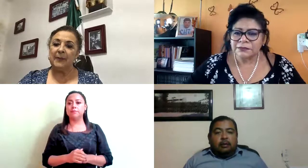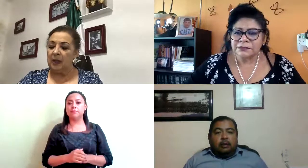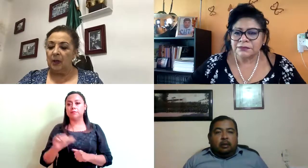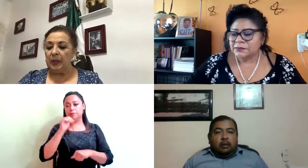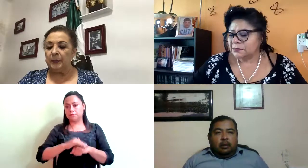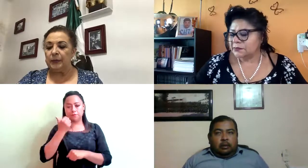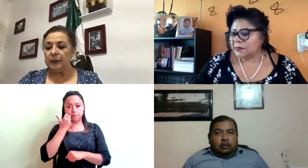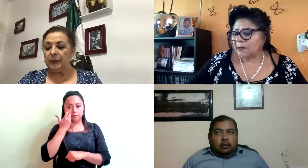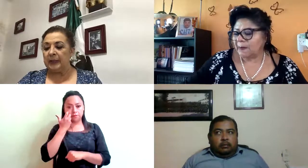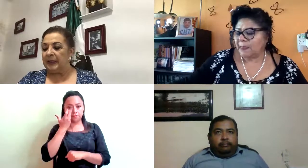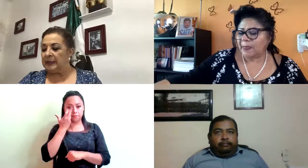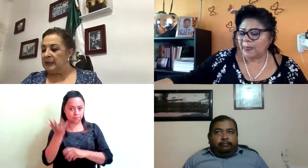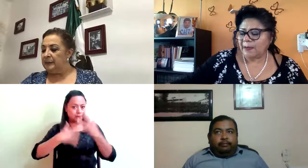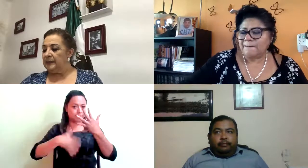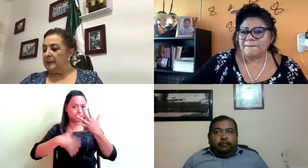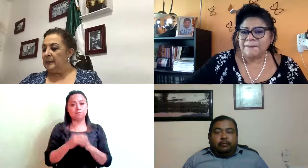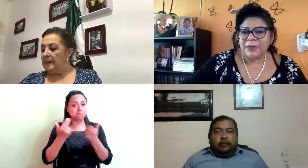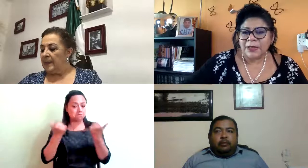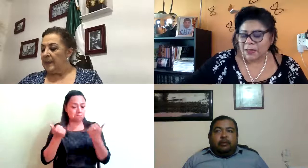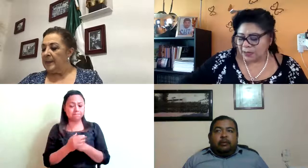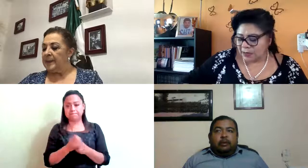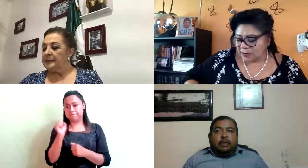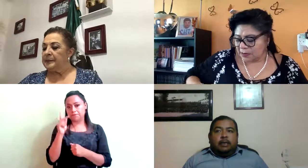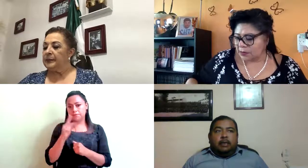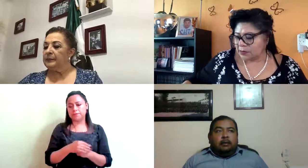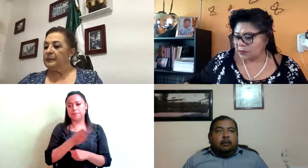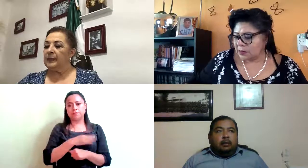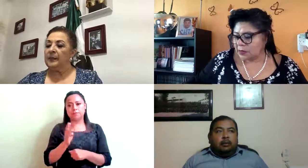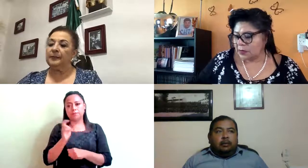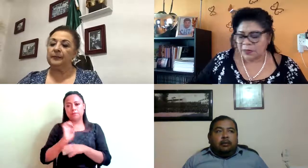¿Nadie más? Bueno, pues yo creo que queda así.